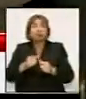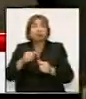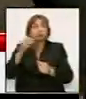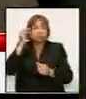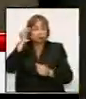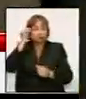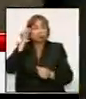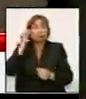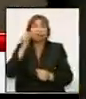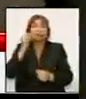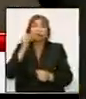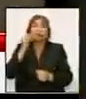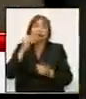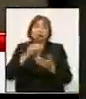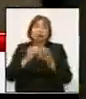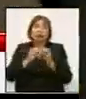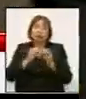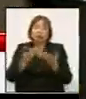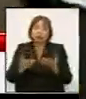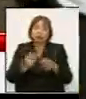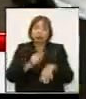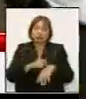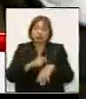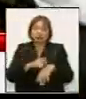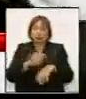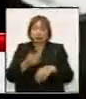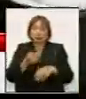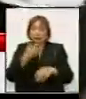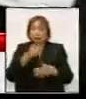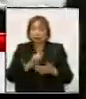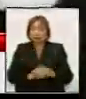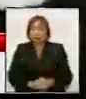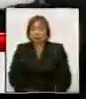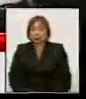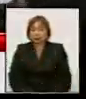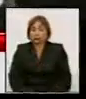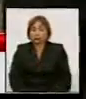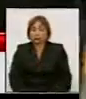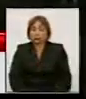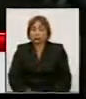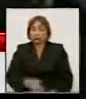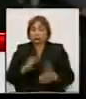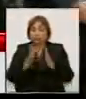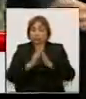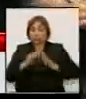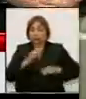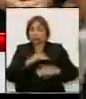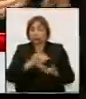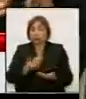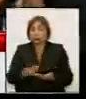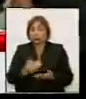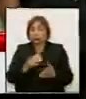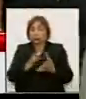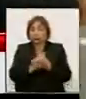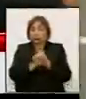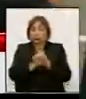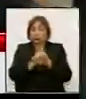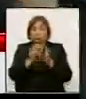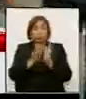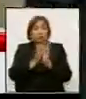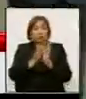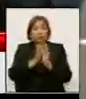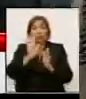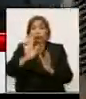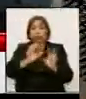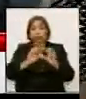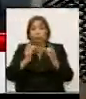Juan Inchausti, que en estos momentos los deseos de todos son que descanse en paz. Los correligionarios de su